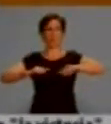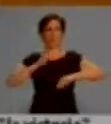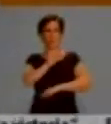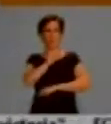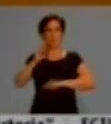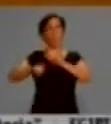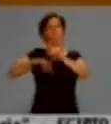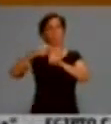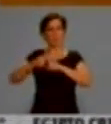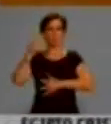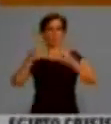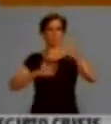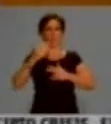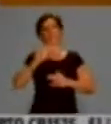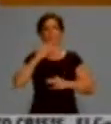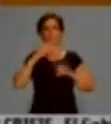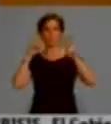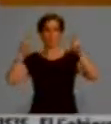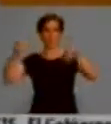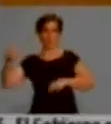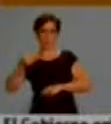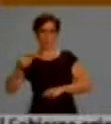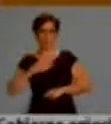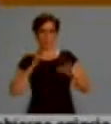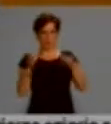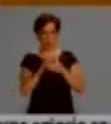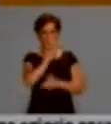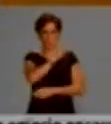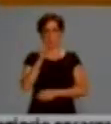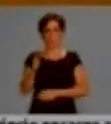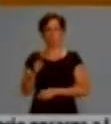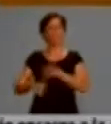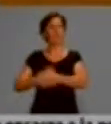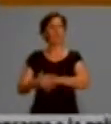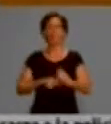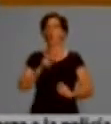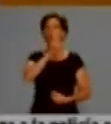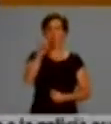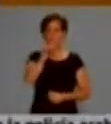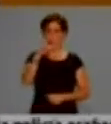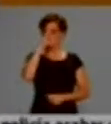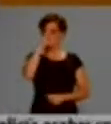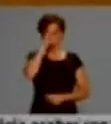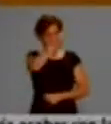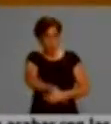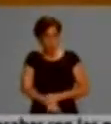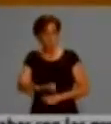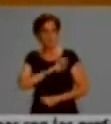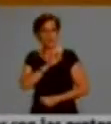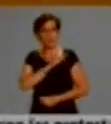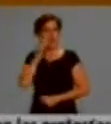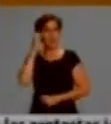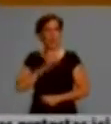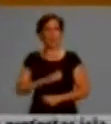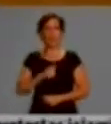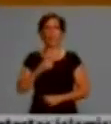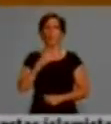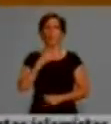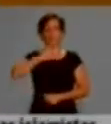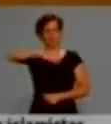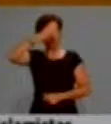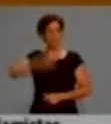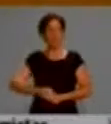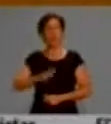contabilidad B de este partido. El 2 de febrero, usted, señor Rajoy, afirmó solemnemente que todo